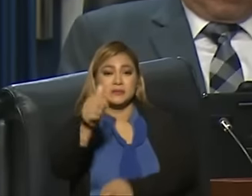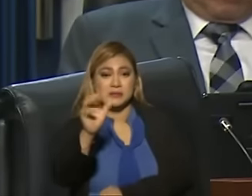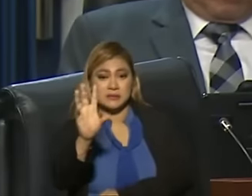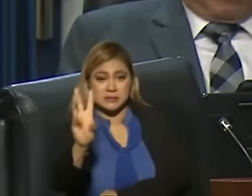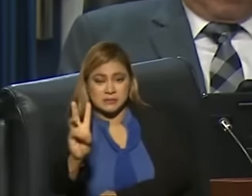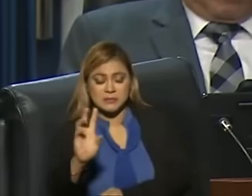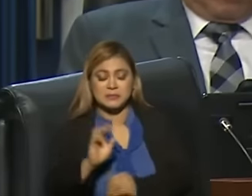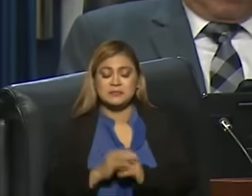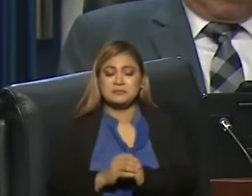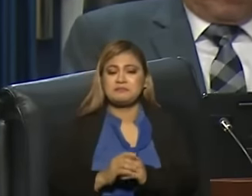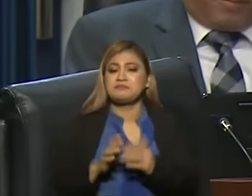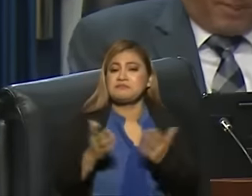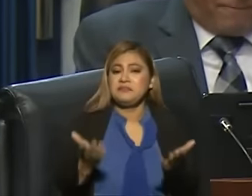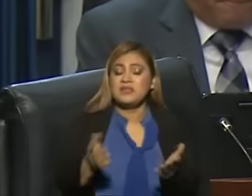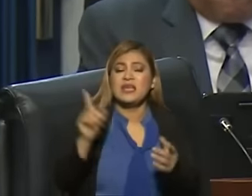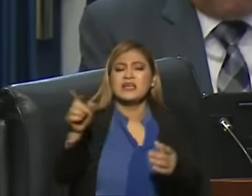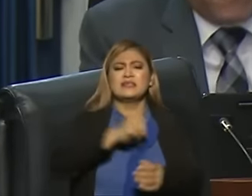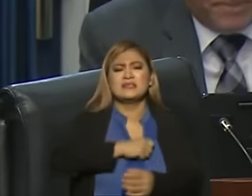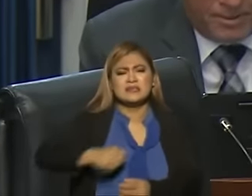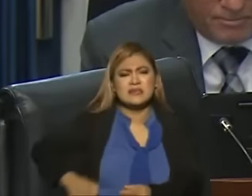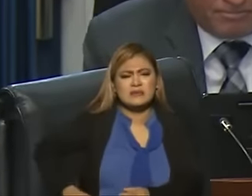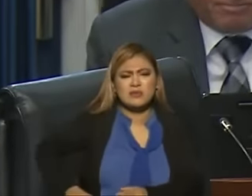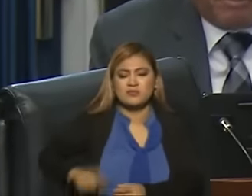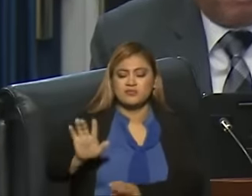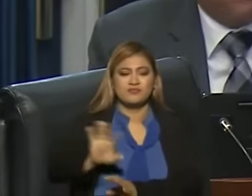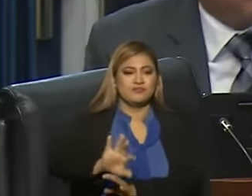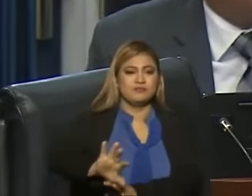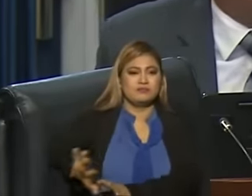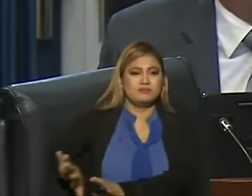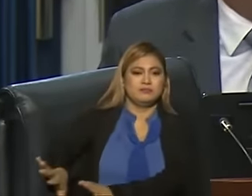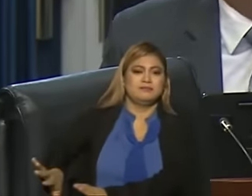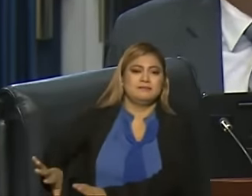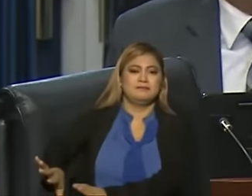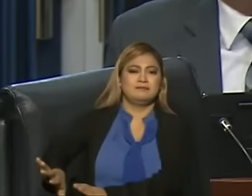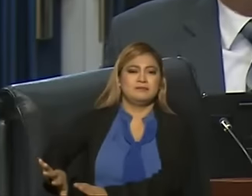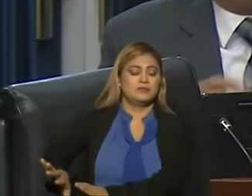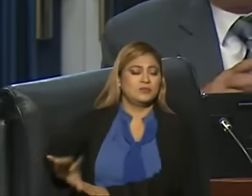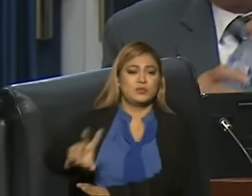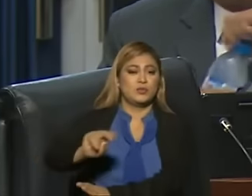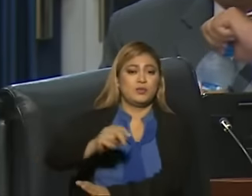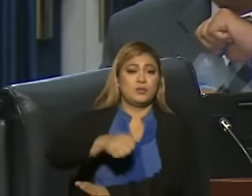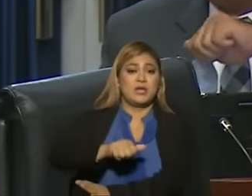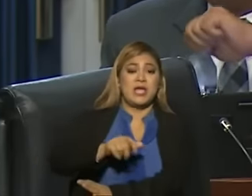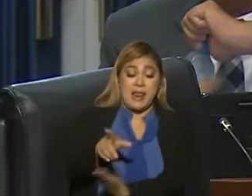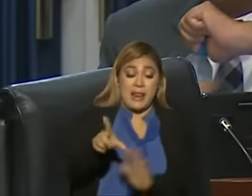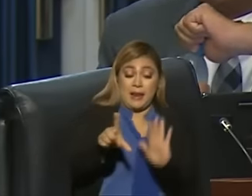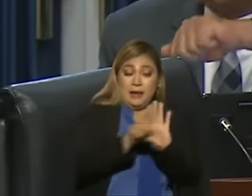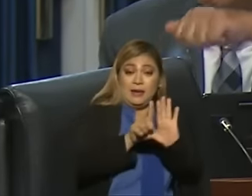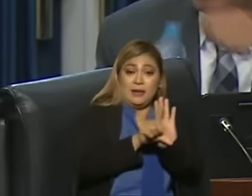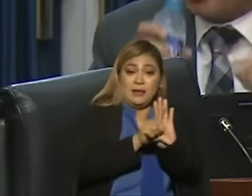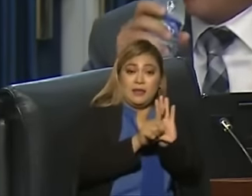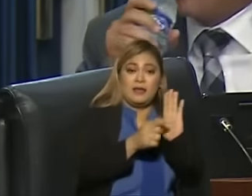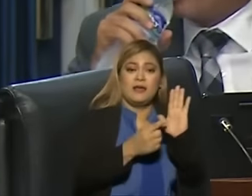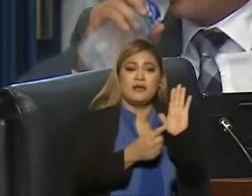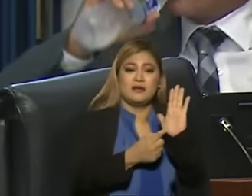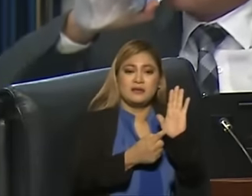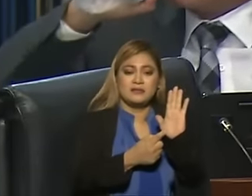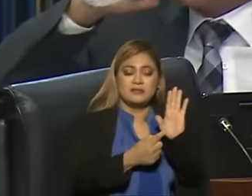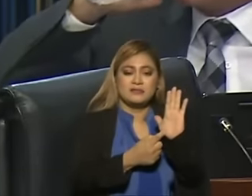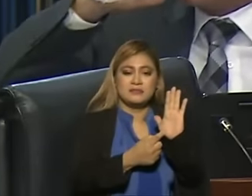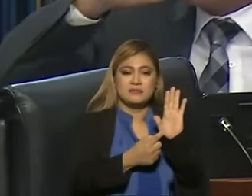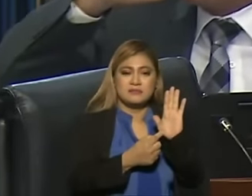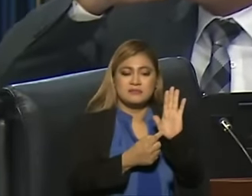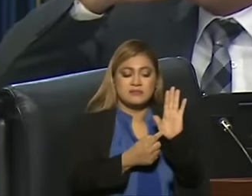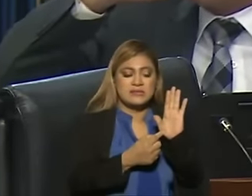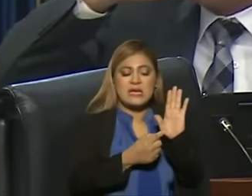Salvador. Sin embargo, El Salvador rechazó y puso una ley para evitar que esta